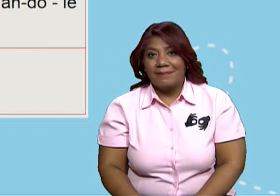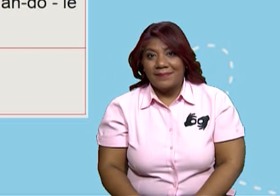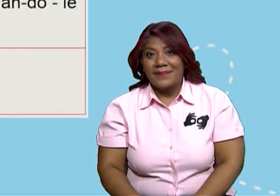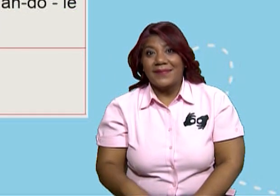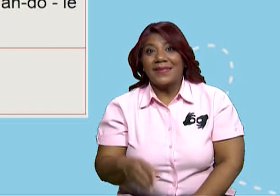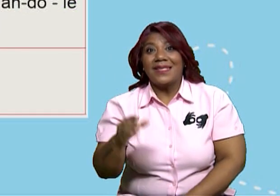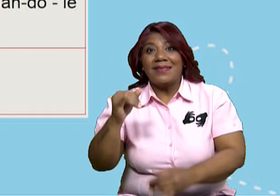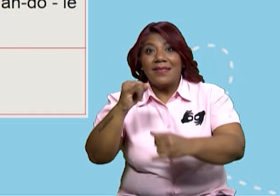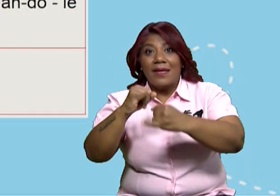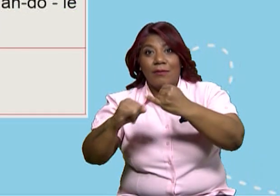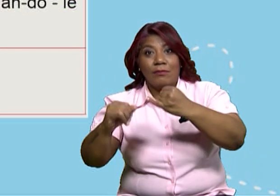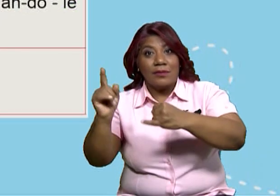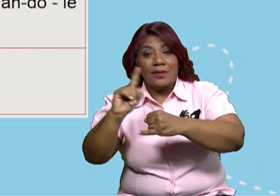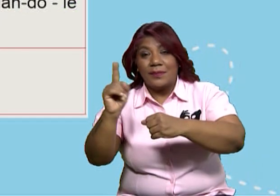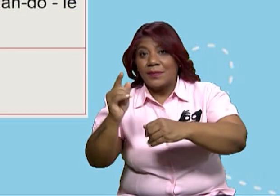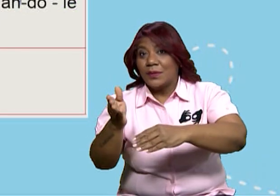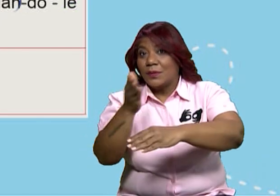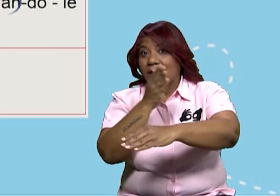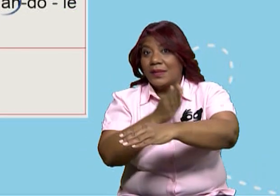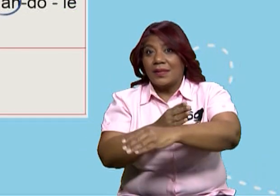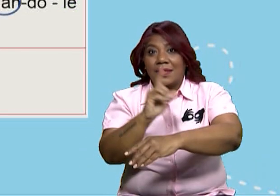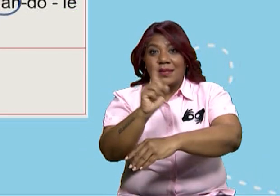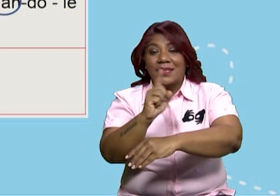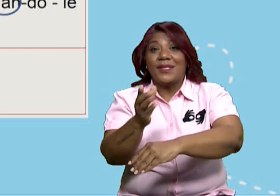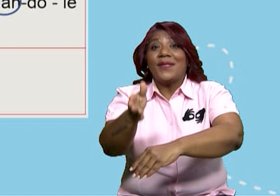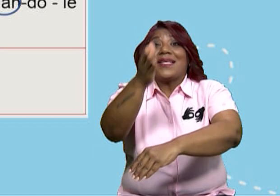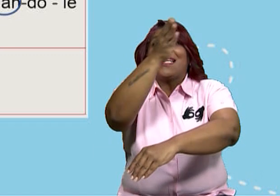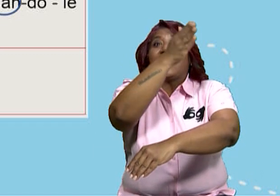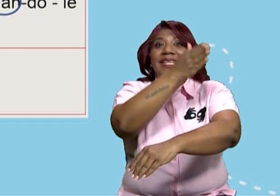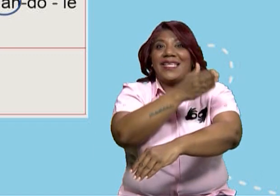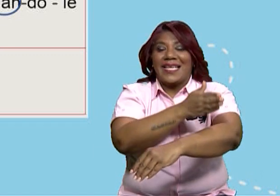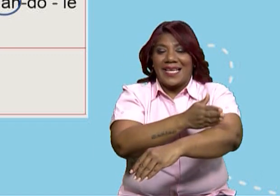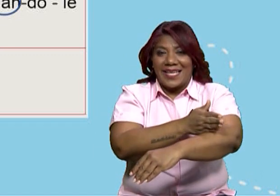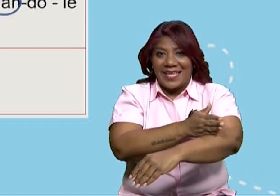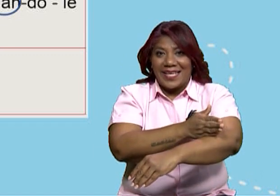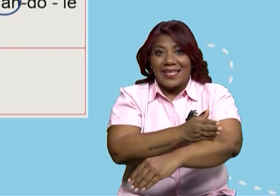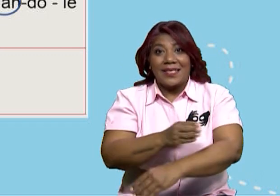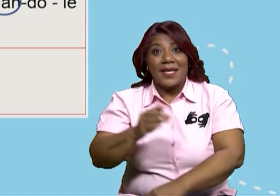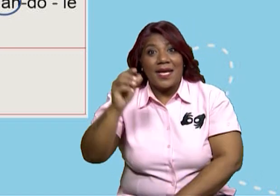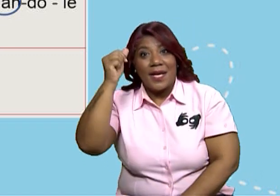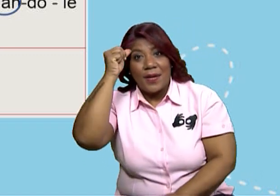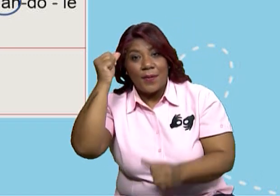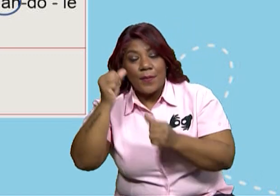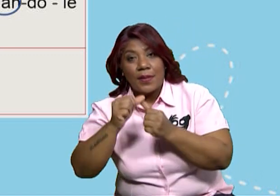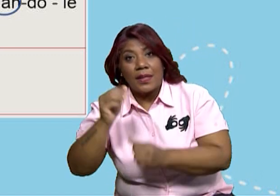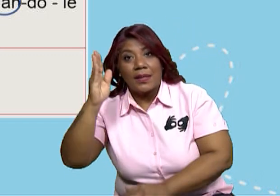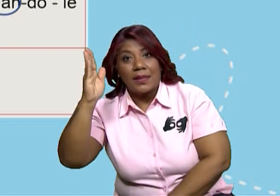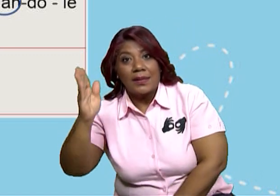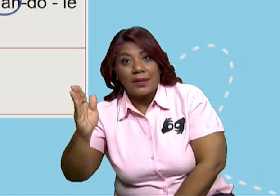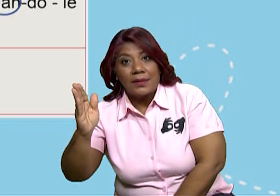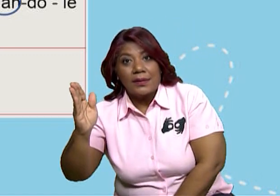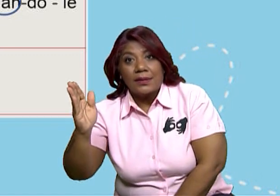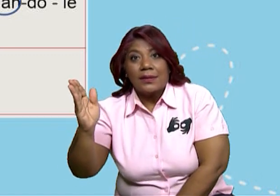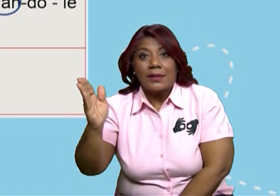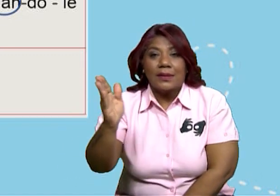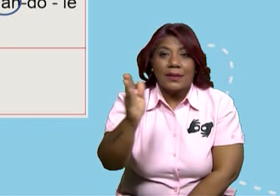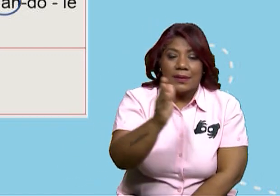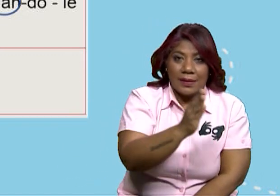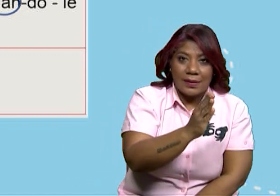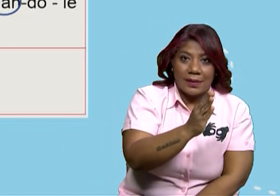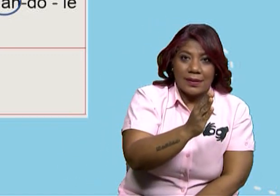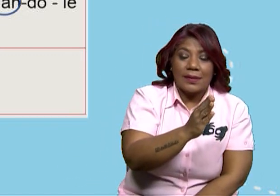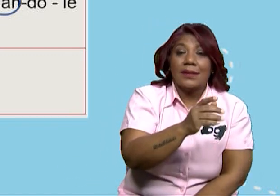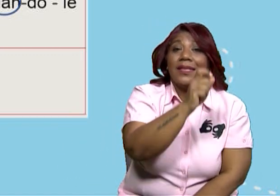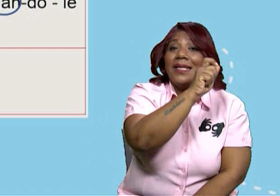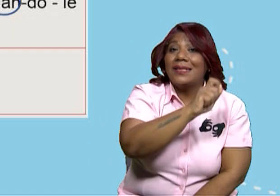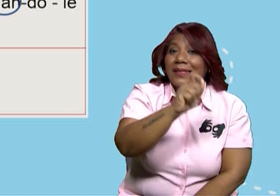antepenúltima sílaba, está en dan. Ahí está, eso la hace palabra esdrújula. Y convirtió,